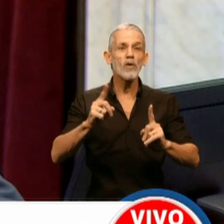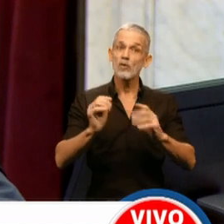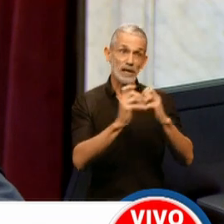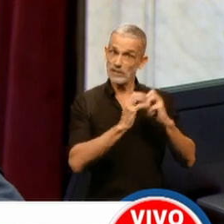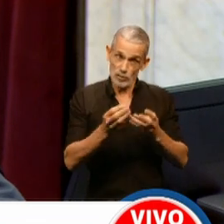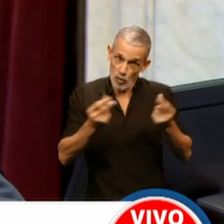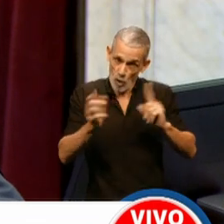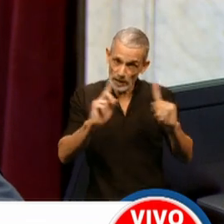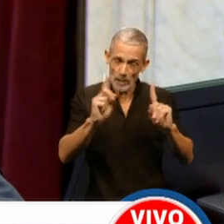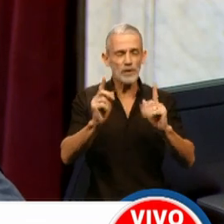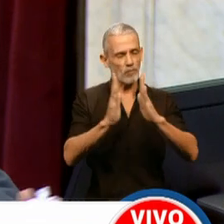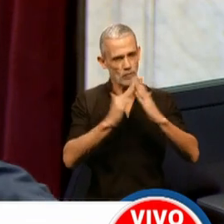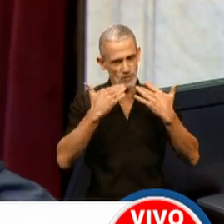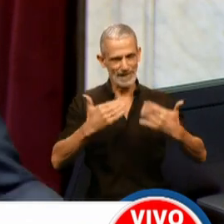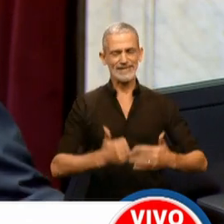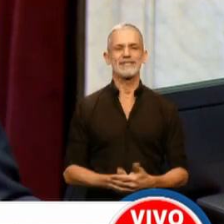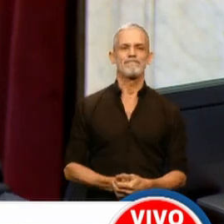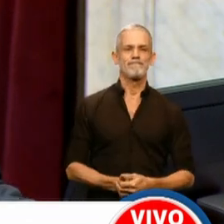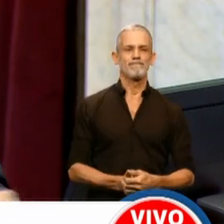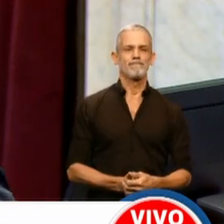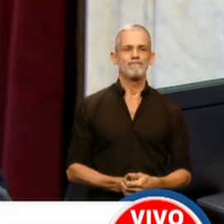en la sesión no ha terminado gracias